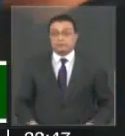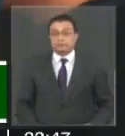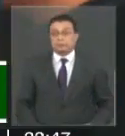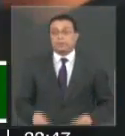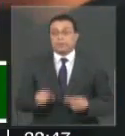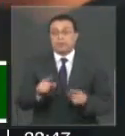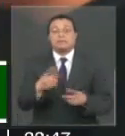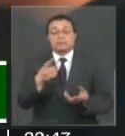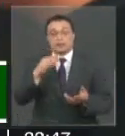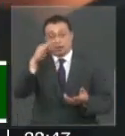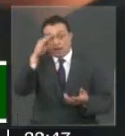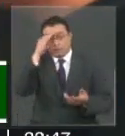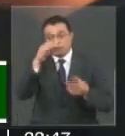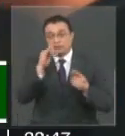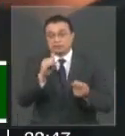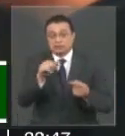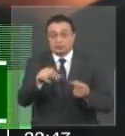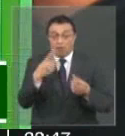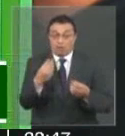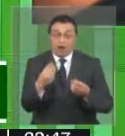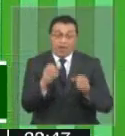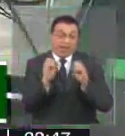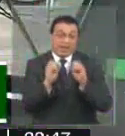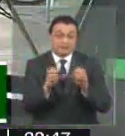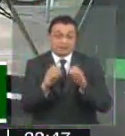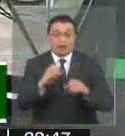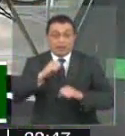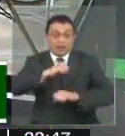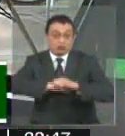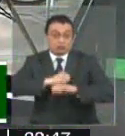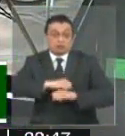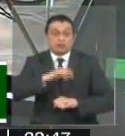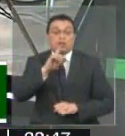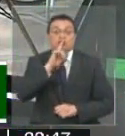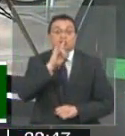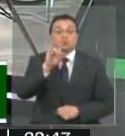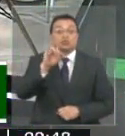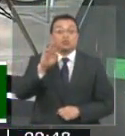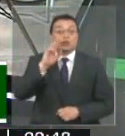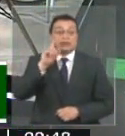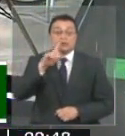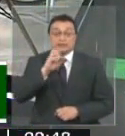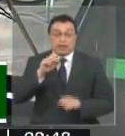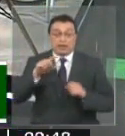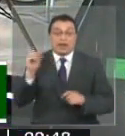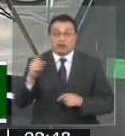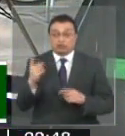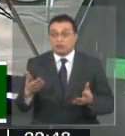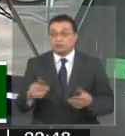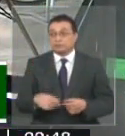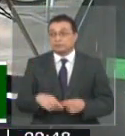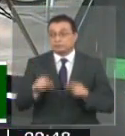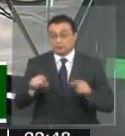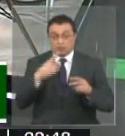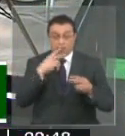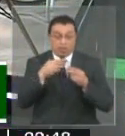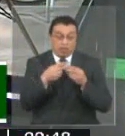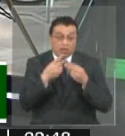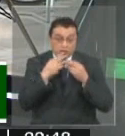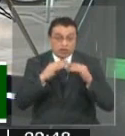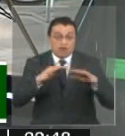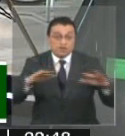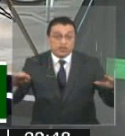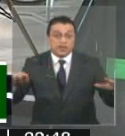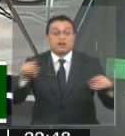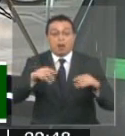La experiencia yo creo que va a ser una buena enseñanza para la industria turística nacional, poder conocerlo. Lo de difundir este